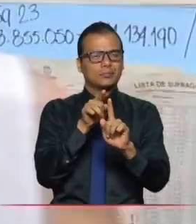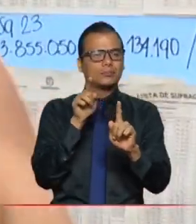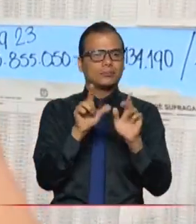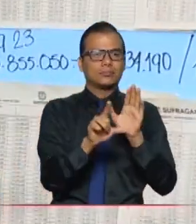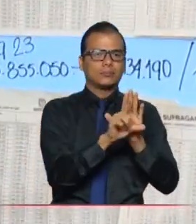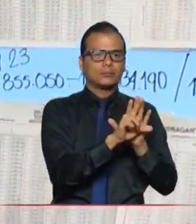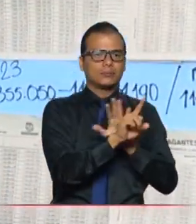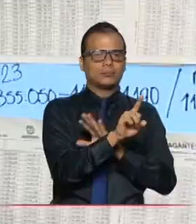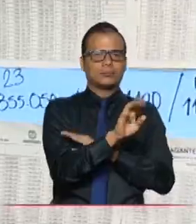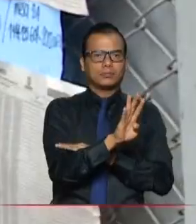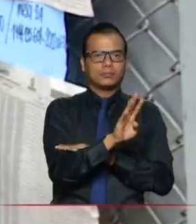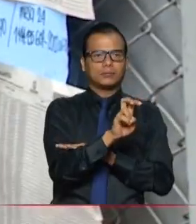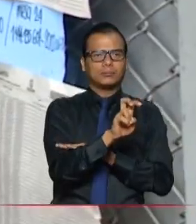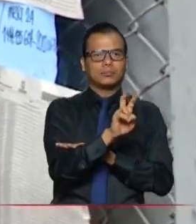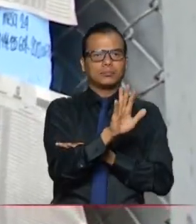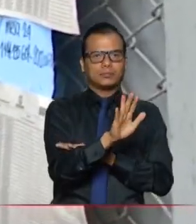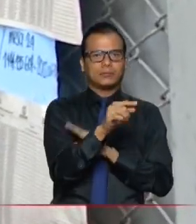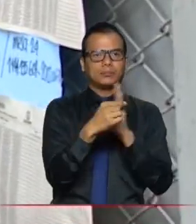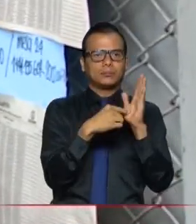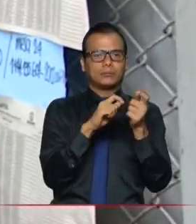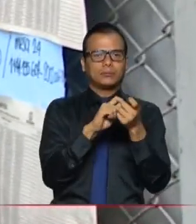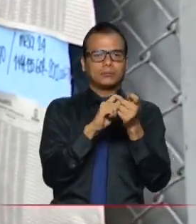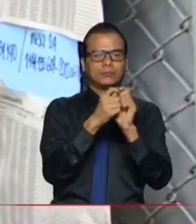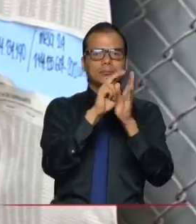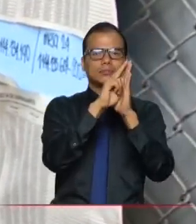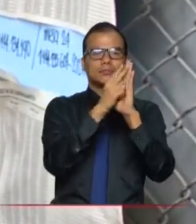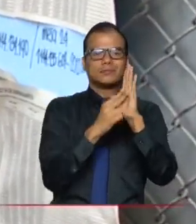ley 1475,